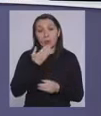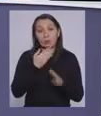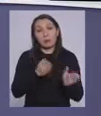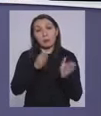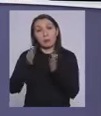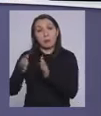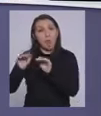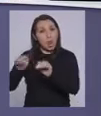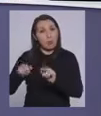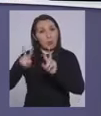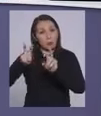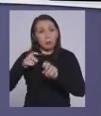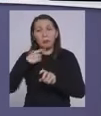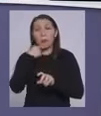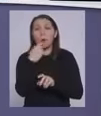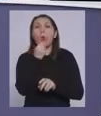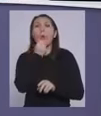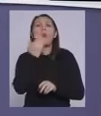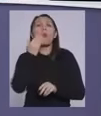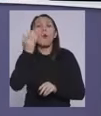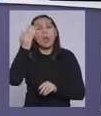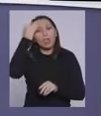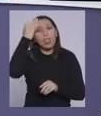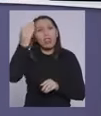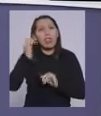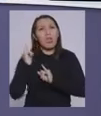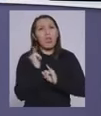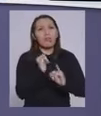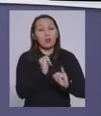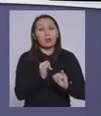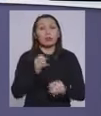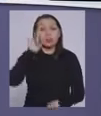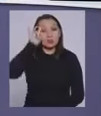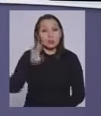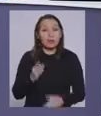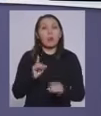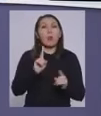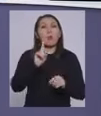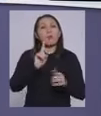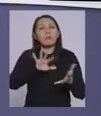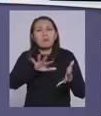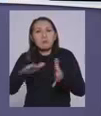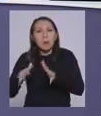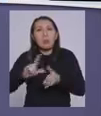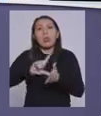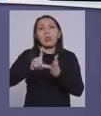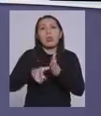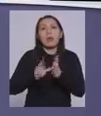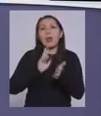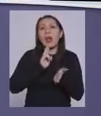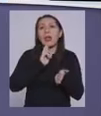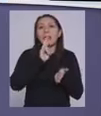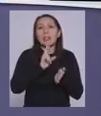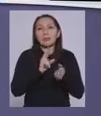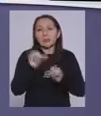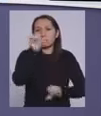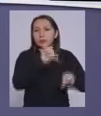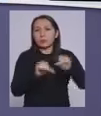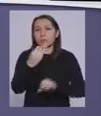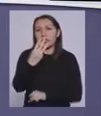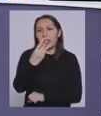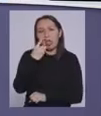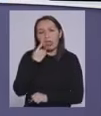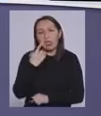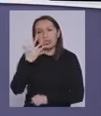relacionado con lo mismo, ¿de qué días son los exámenes que se están informando? Porque se sabía que había un promedio de demora en el procesamiento de 3 a 5